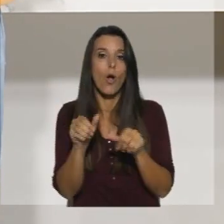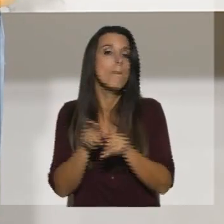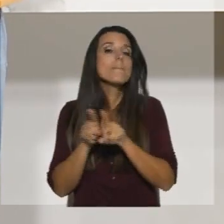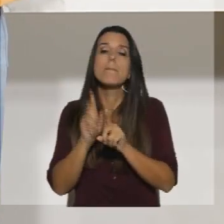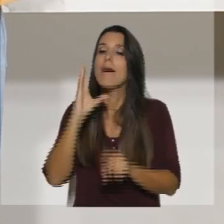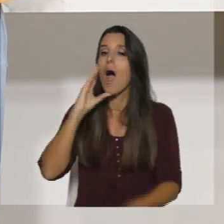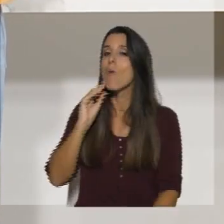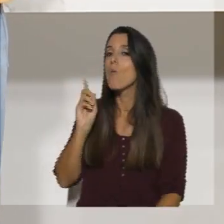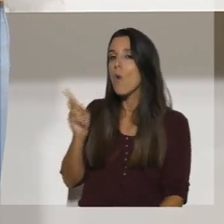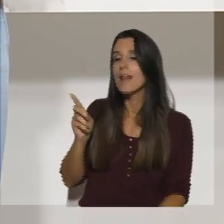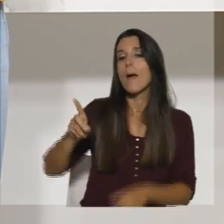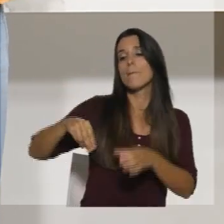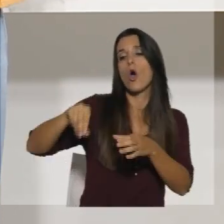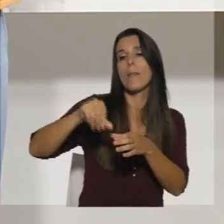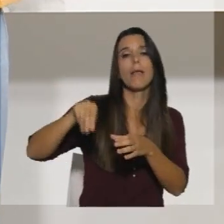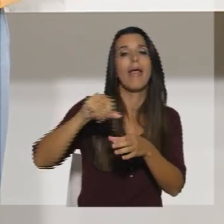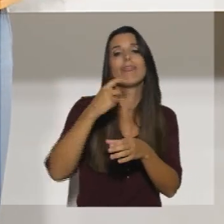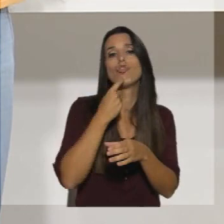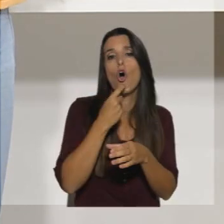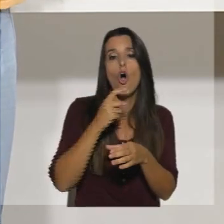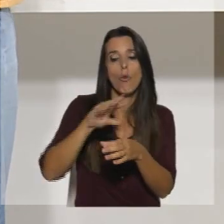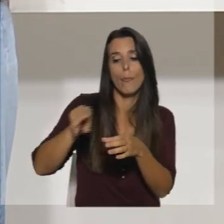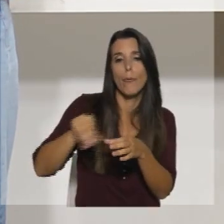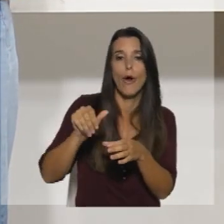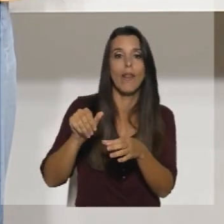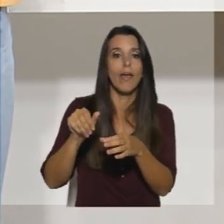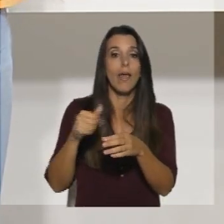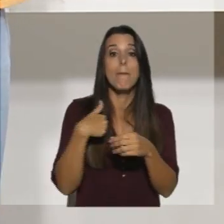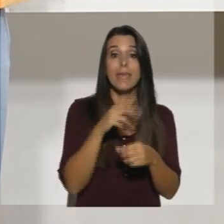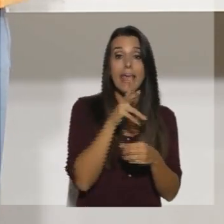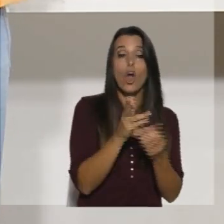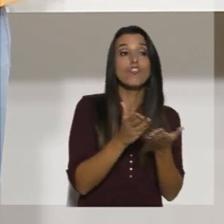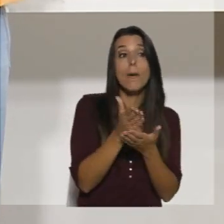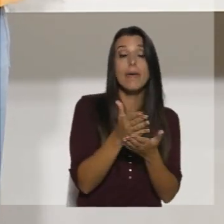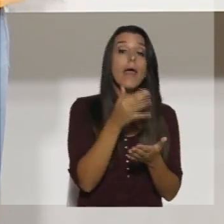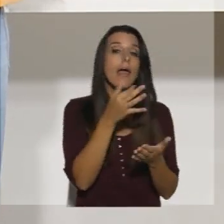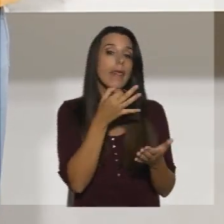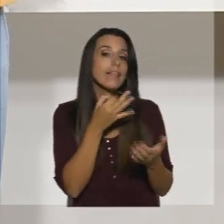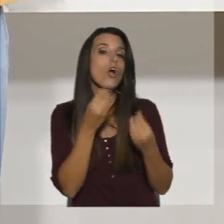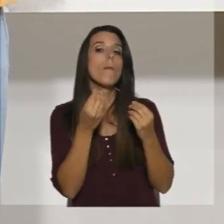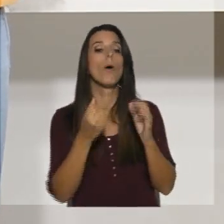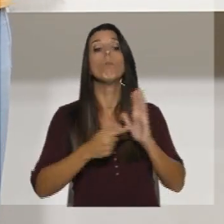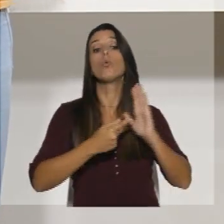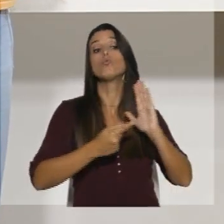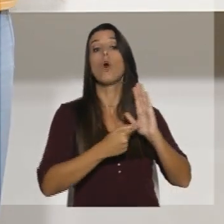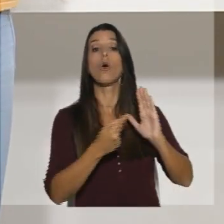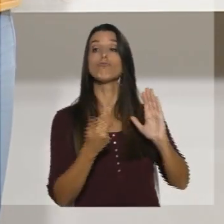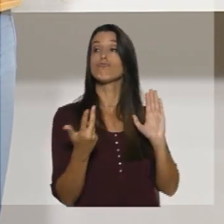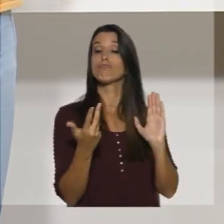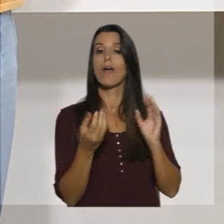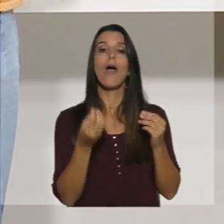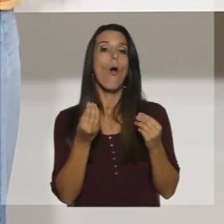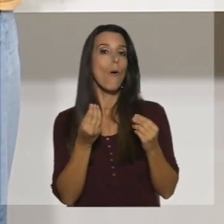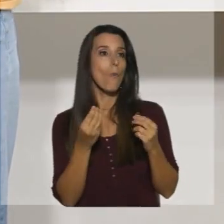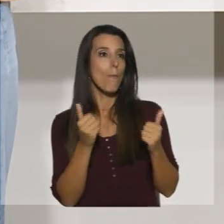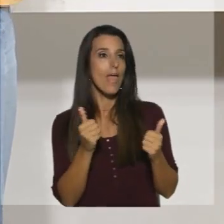ya lo hacía con sí, porque tenés el paso a paso bien. El paso bien a paso que ya me dio. Agustín siempre me da como un puntaje. El veredicto de cómo quedó